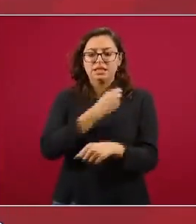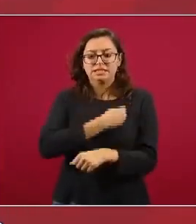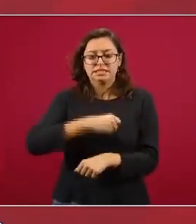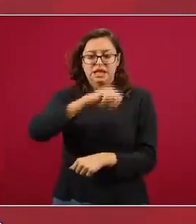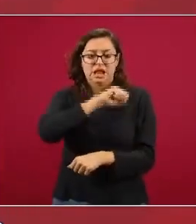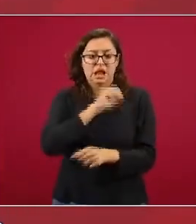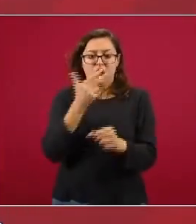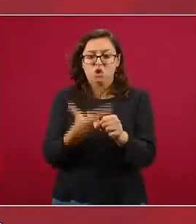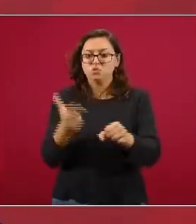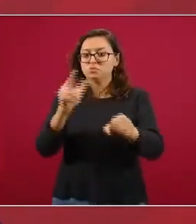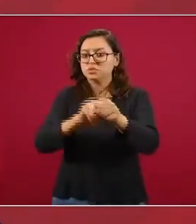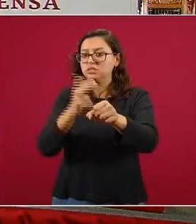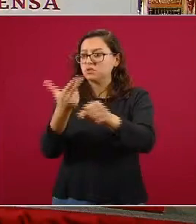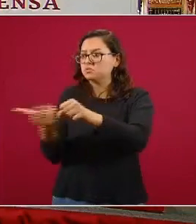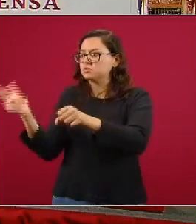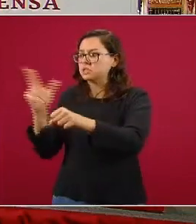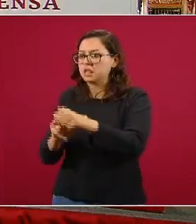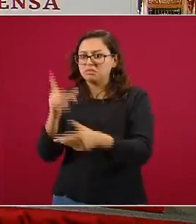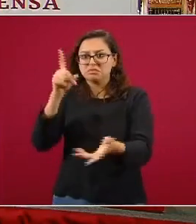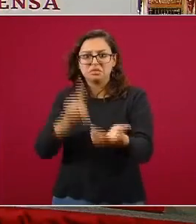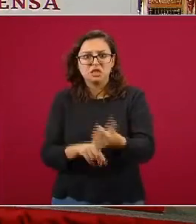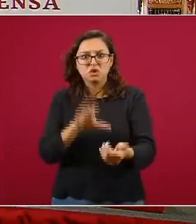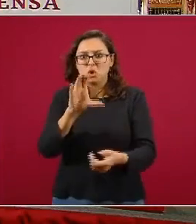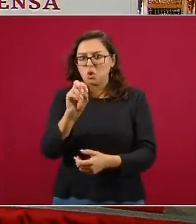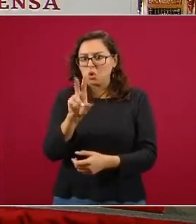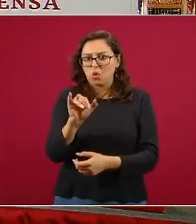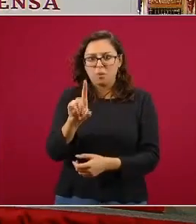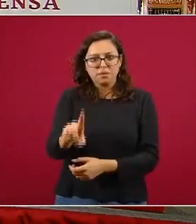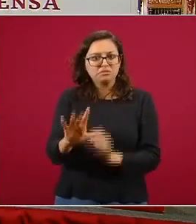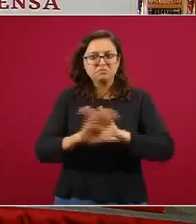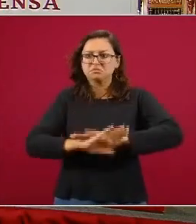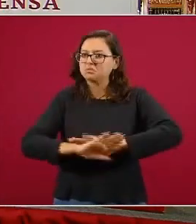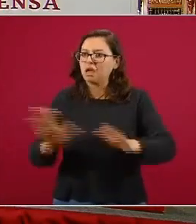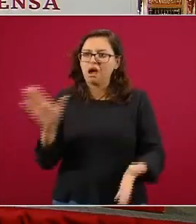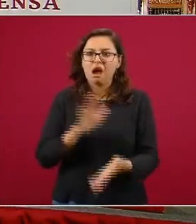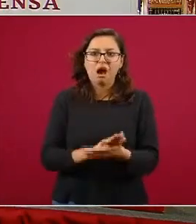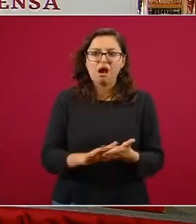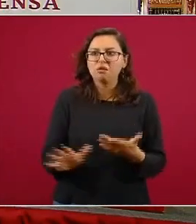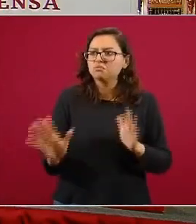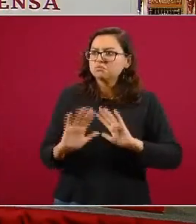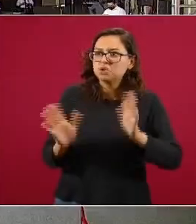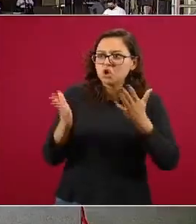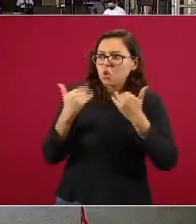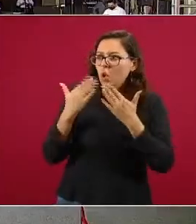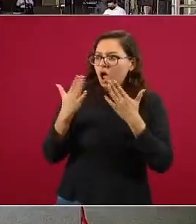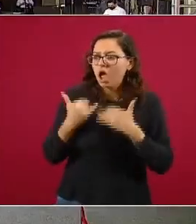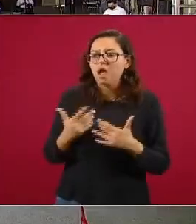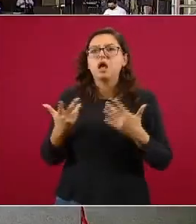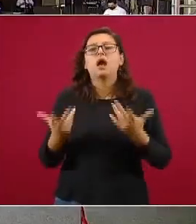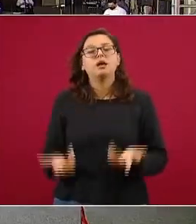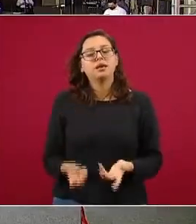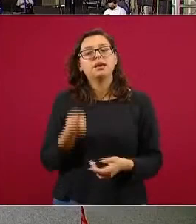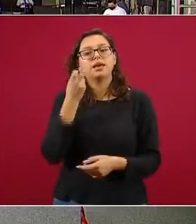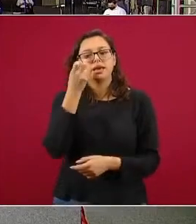tenemos hospitales donde ya no hay demanda de servicios de salud COVID. El punto clave aquí